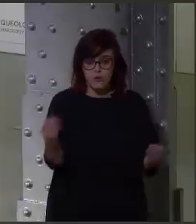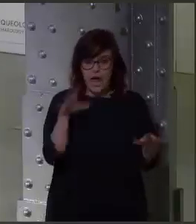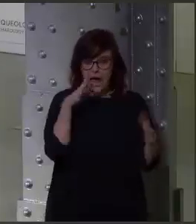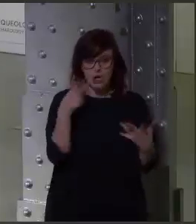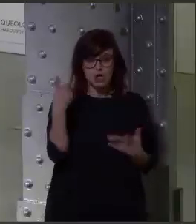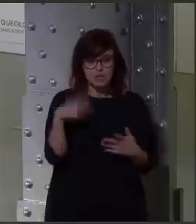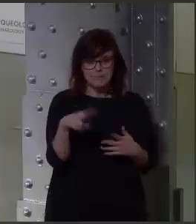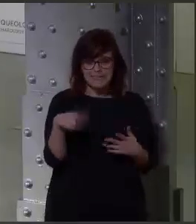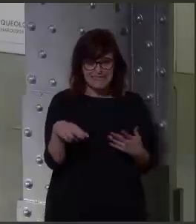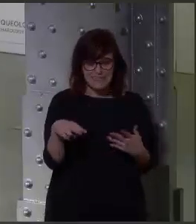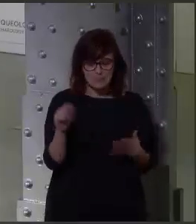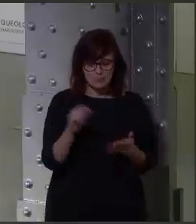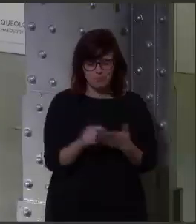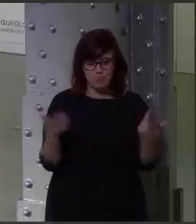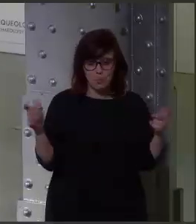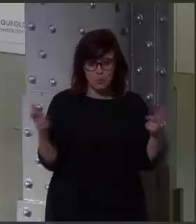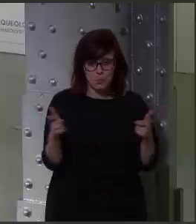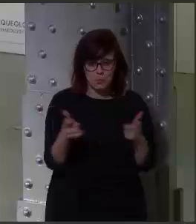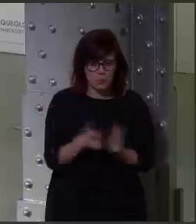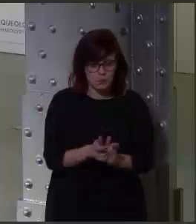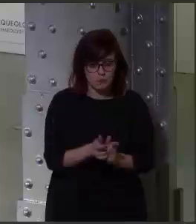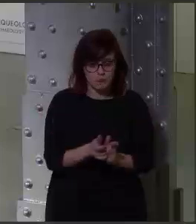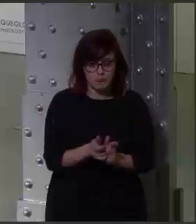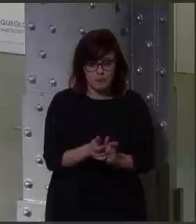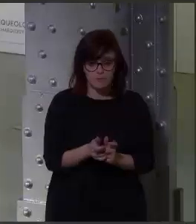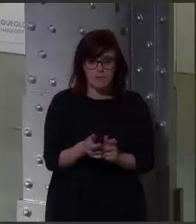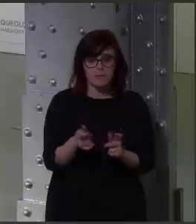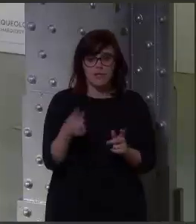En 2 meses prácticamente se murieron todas, el